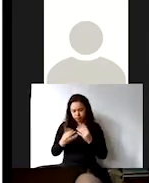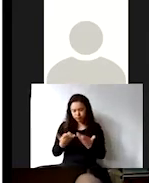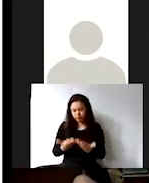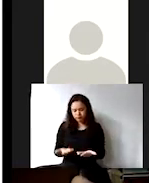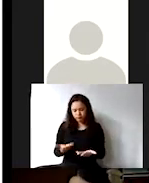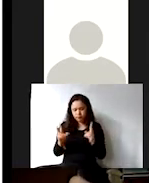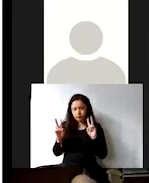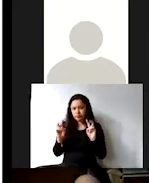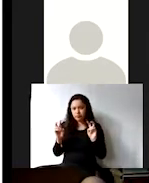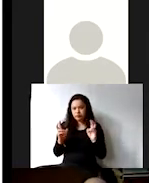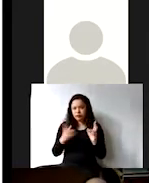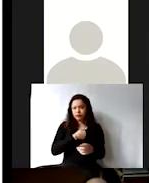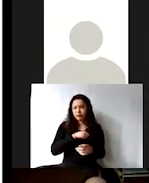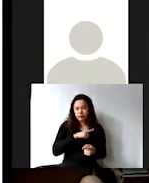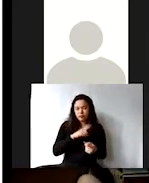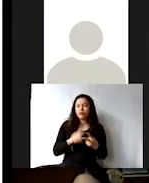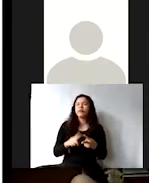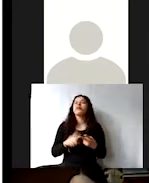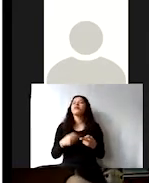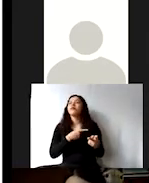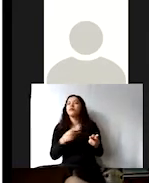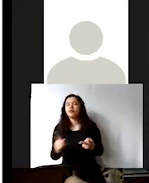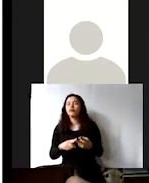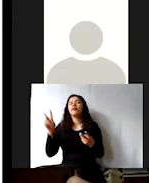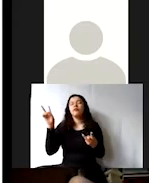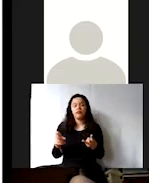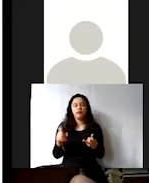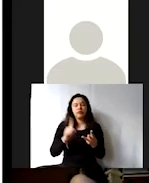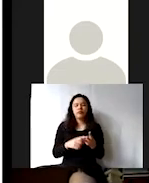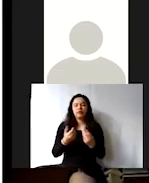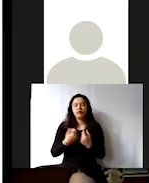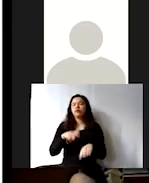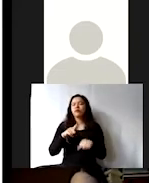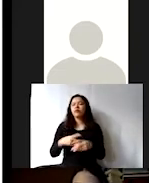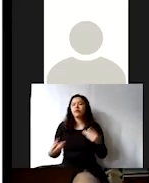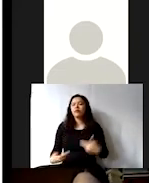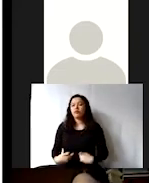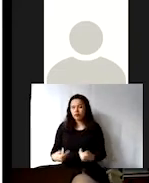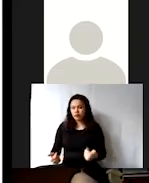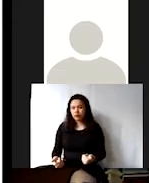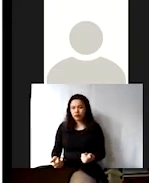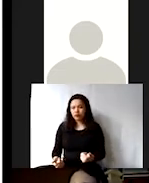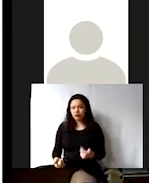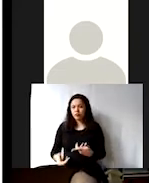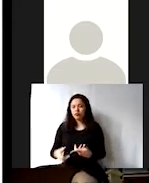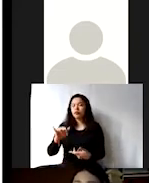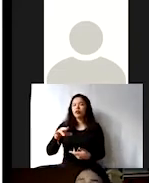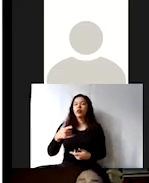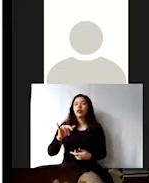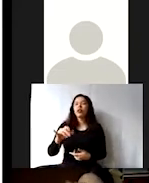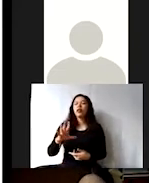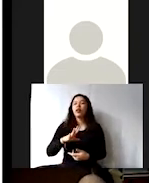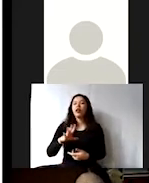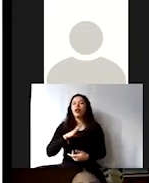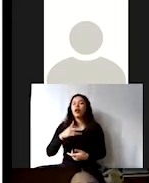temas, ya sea en temas de salud, ya sea en temas de pobreza, ya sea en temas de seguridad alimentaria, etc. Entonces, el INEGI, digamos, si ustedes